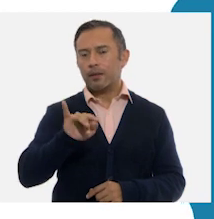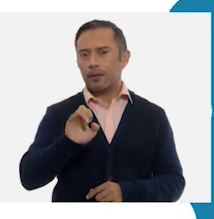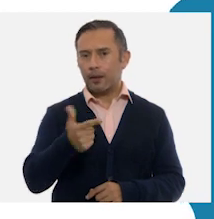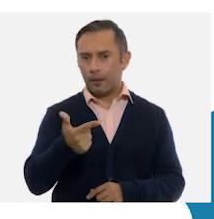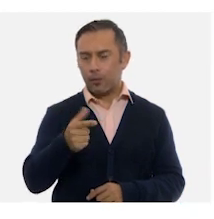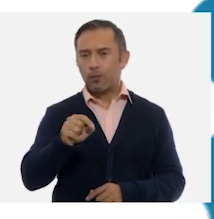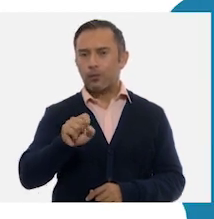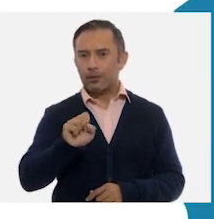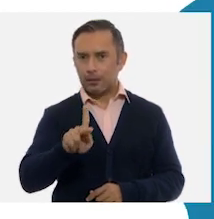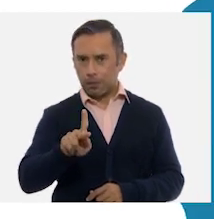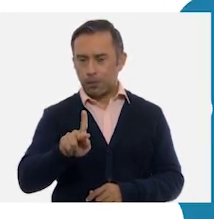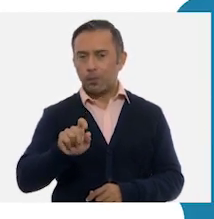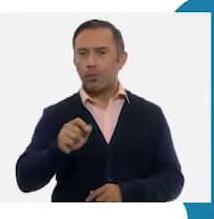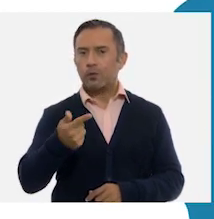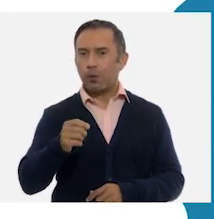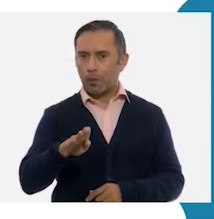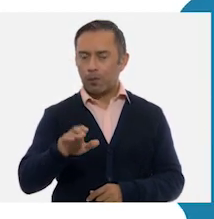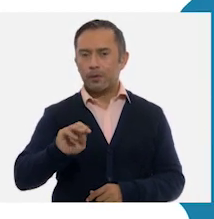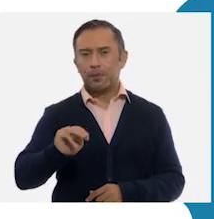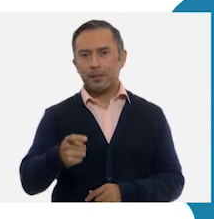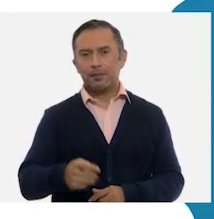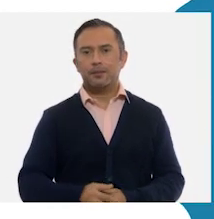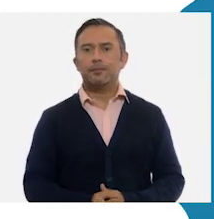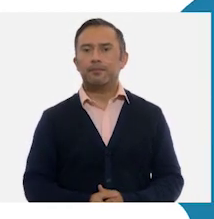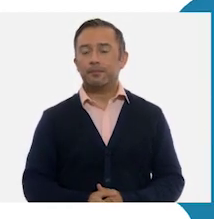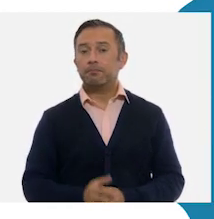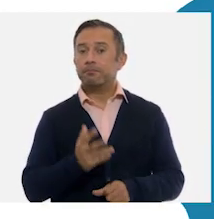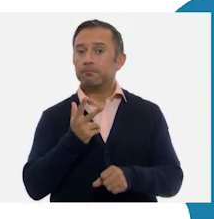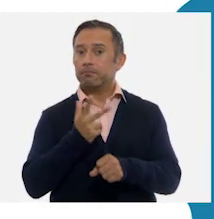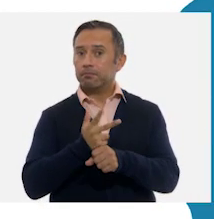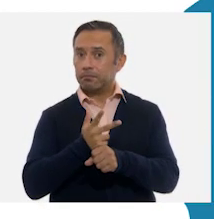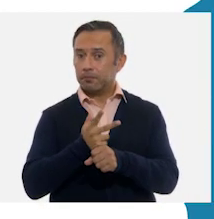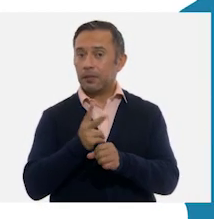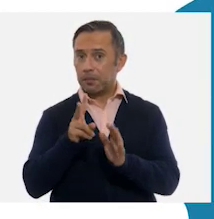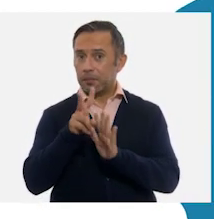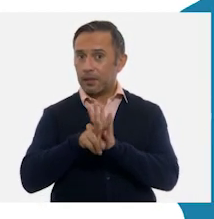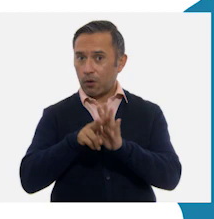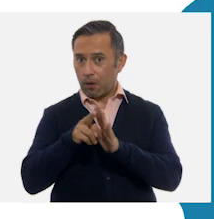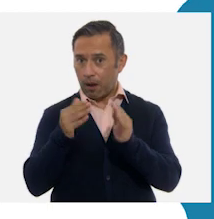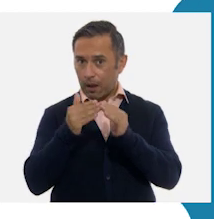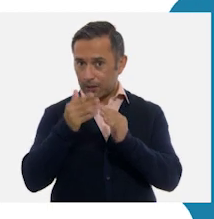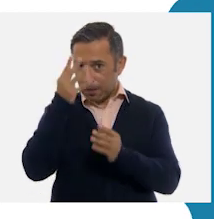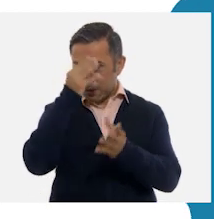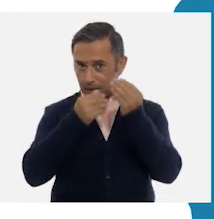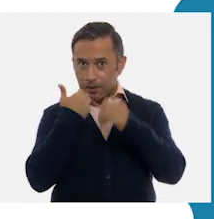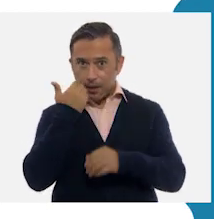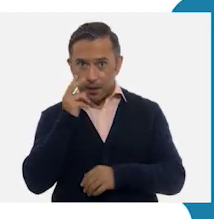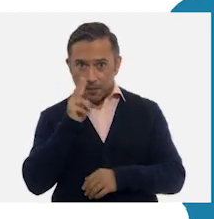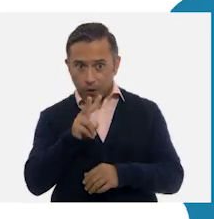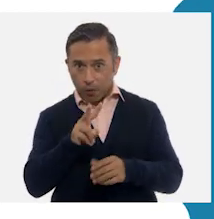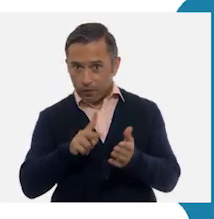conalitech.sep.gov.mx. Si quieres volver a ver los programas de Aprende en Casa, los puedes encontrar en la siguiente liga: